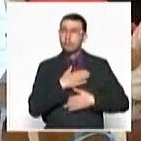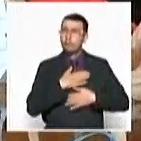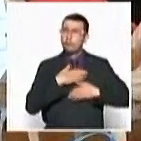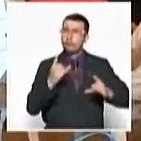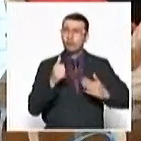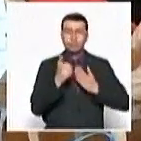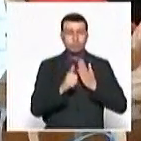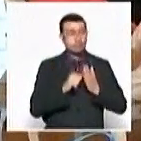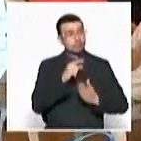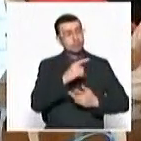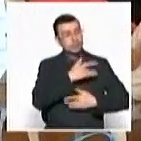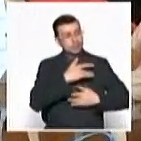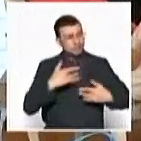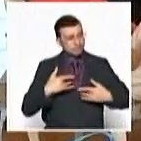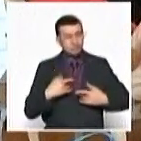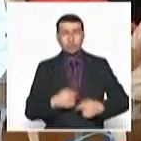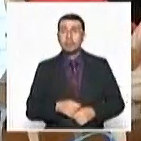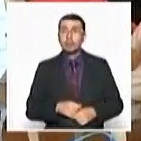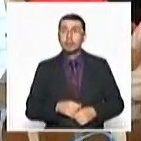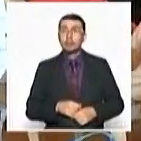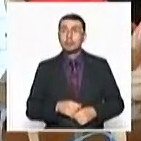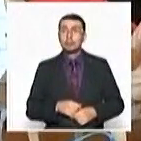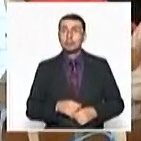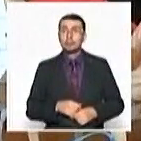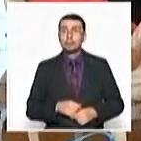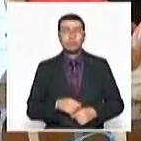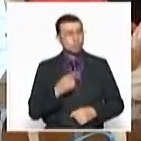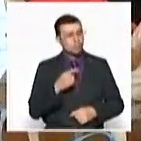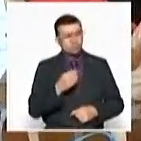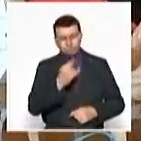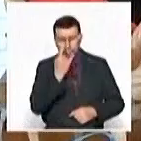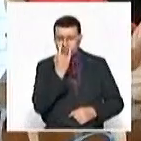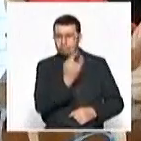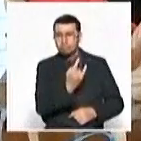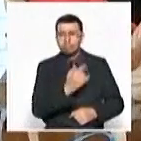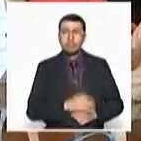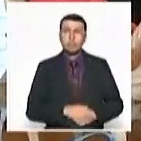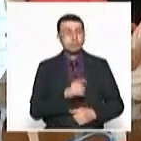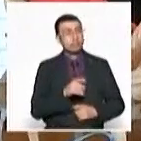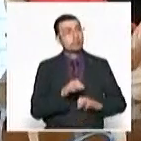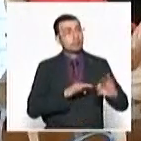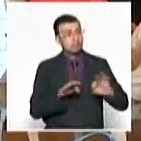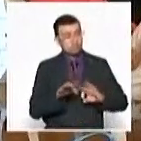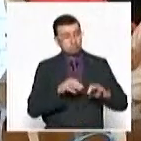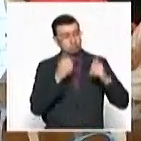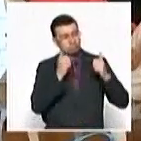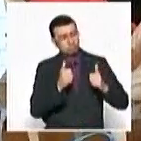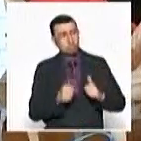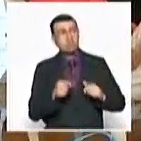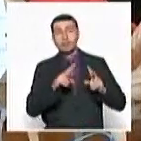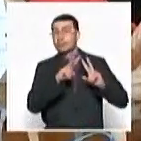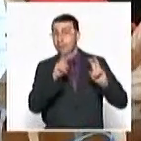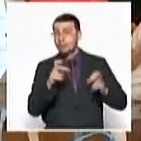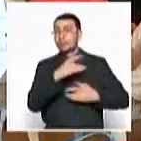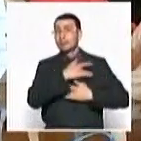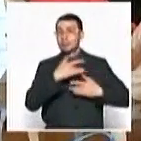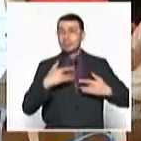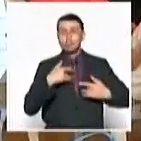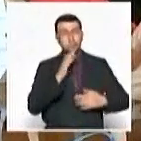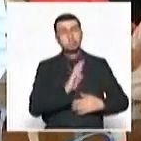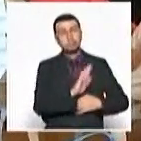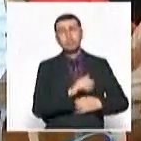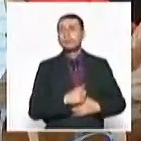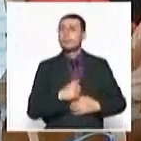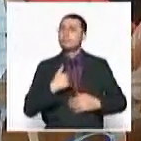que a su cargo tiene. Son muy interesantes y explicativos los temas de salud que ahí se tratan. Les envío